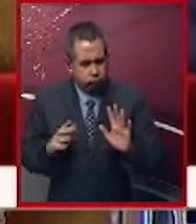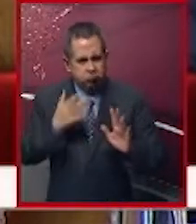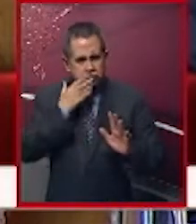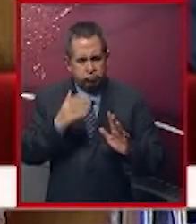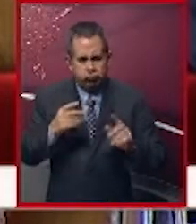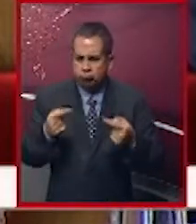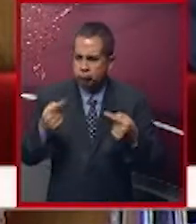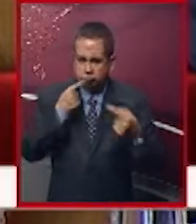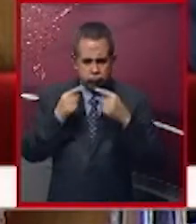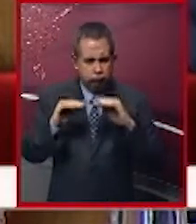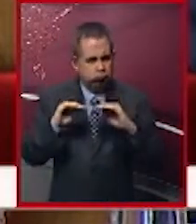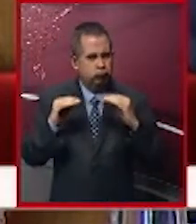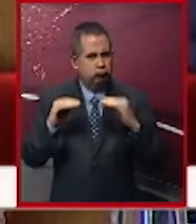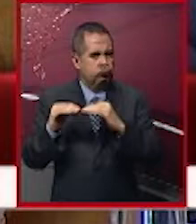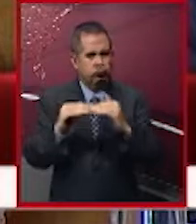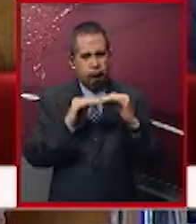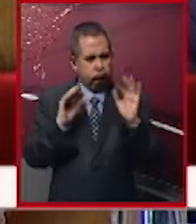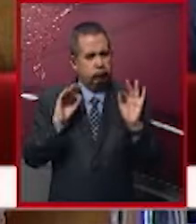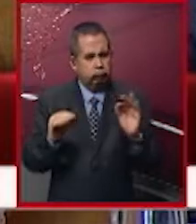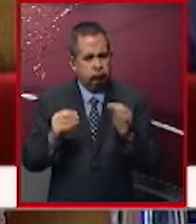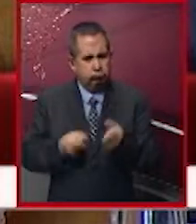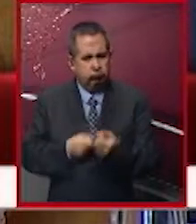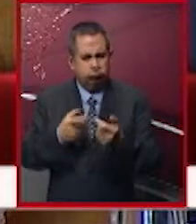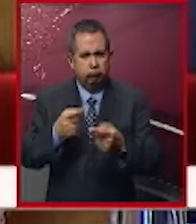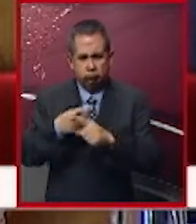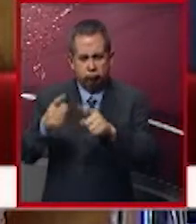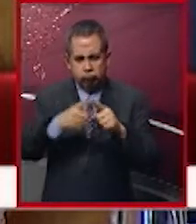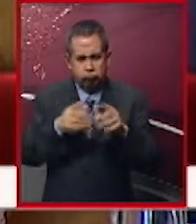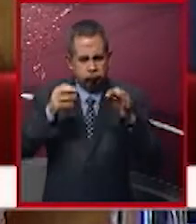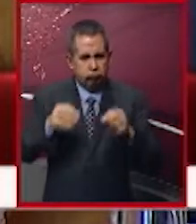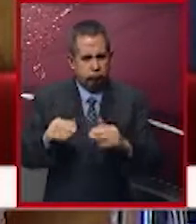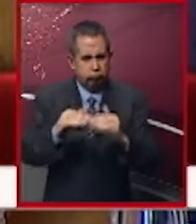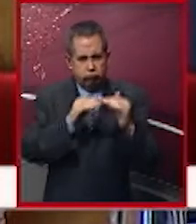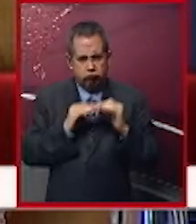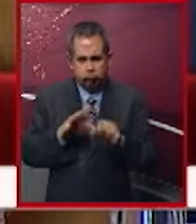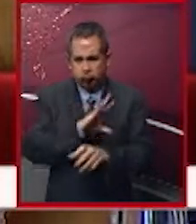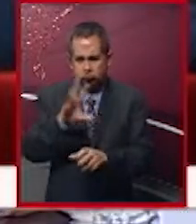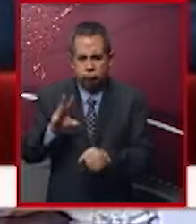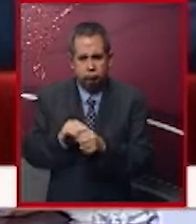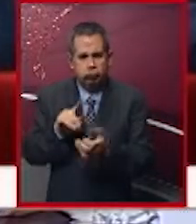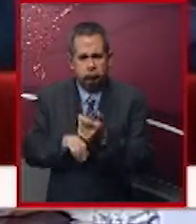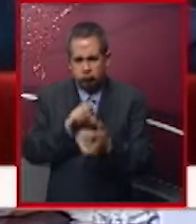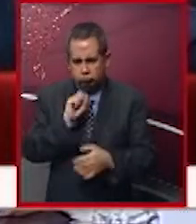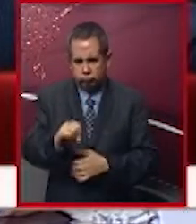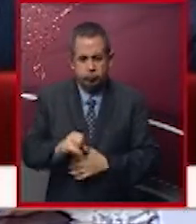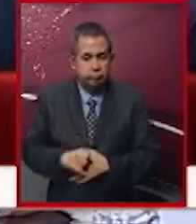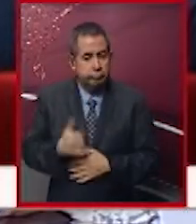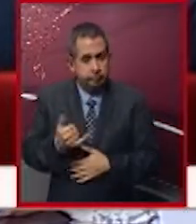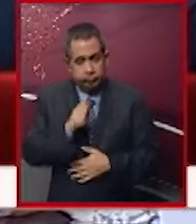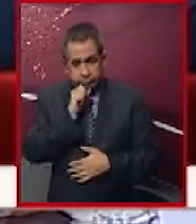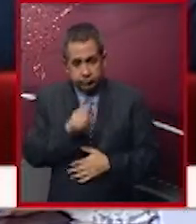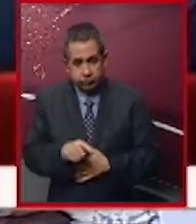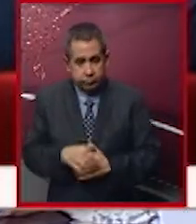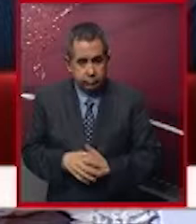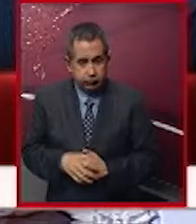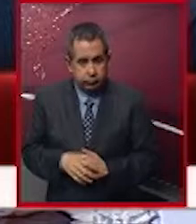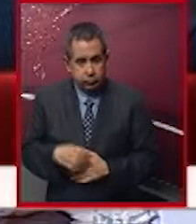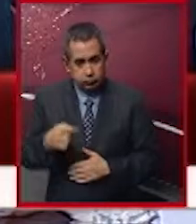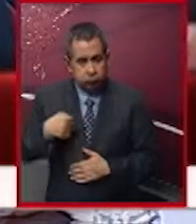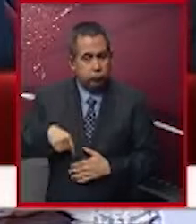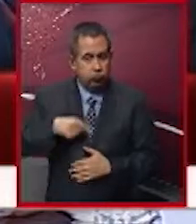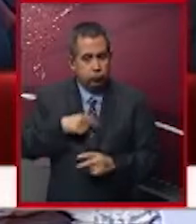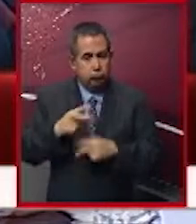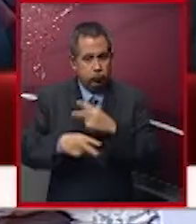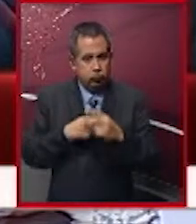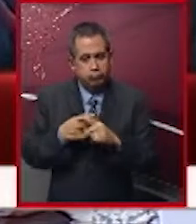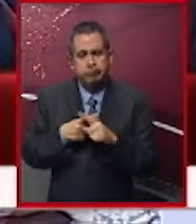modelo económico, es parte de un modelo económico. Todo lo que se ha dicho aquí, y bueno, nosotros vamos